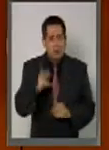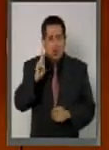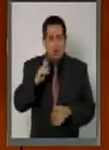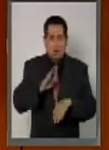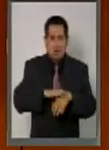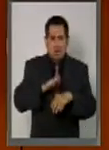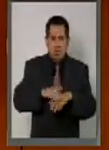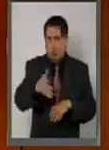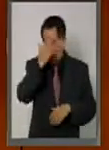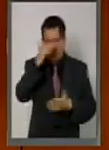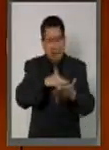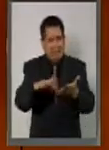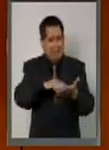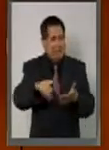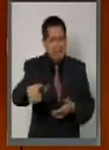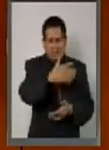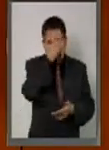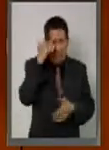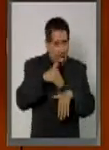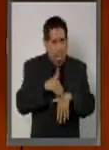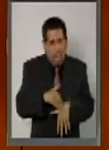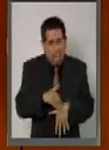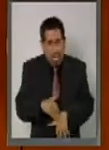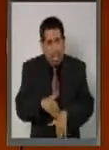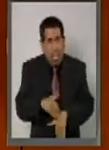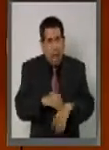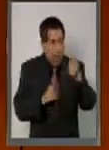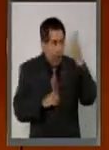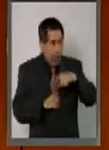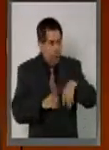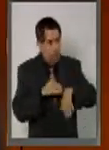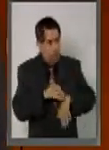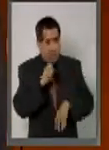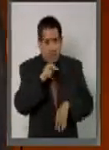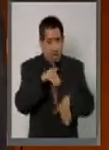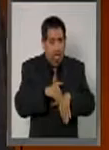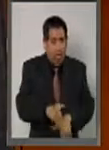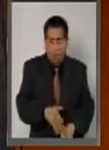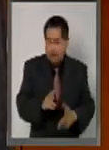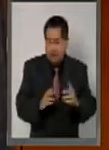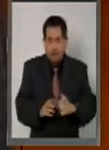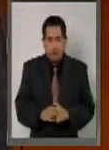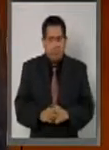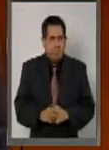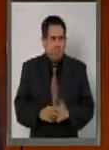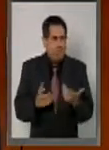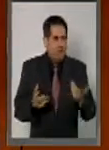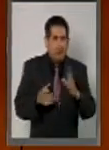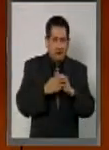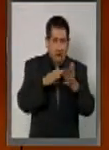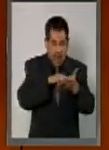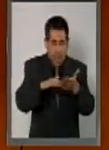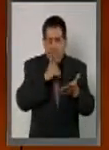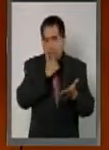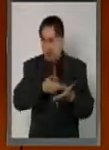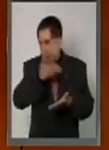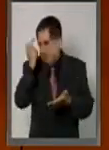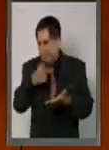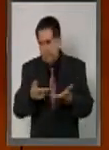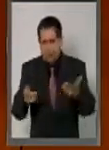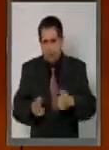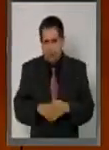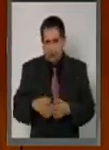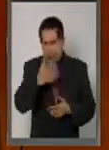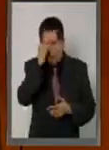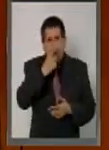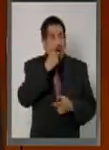no leen para seguir la línea de Peña Nieto, mucho menos en inglés, ¿verdad? No saben